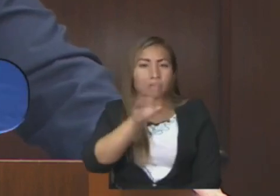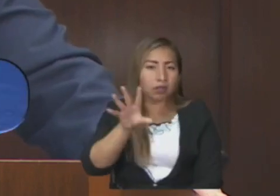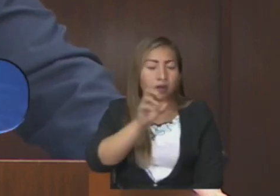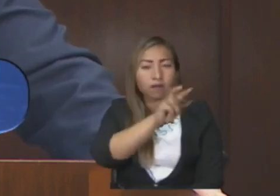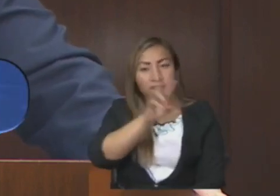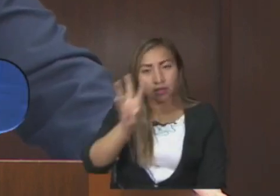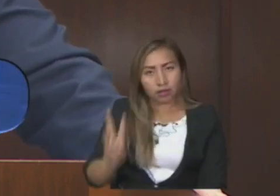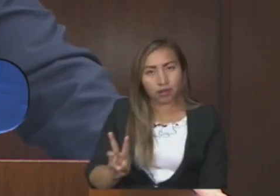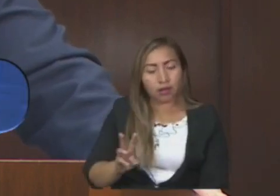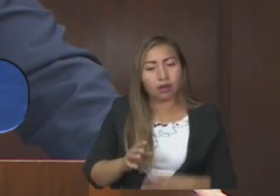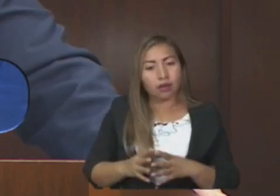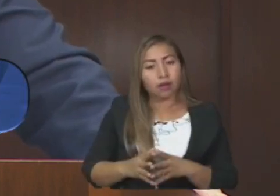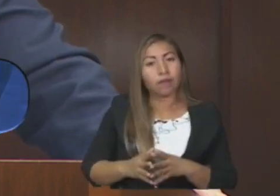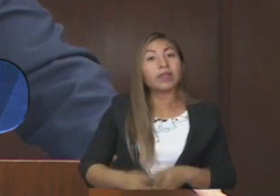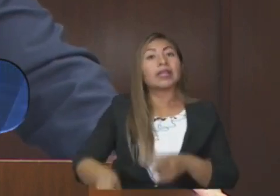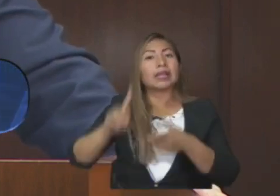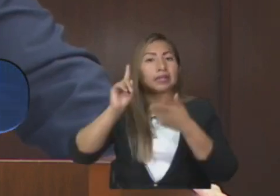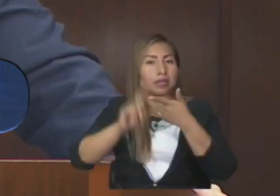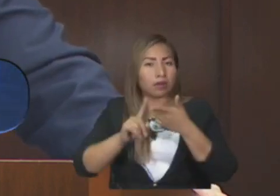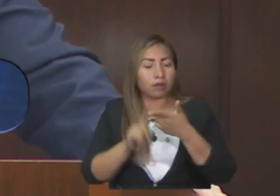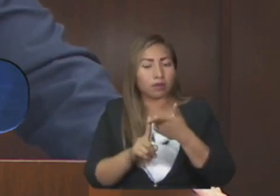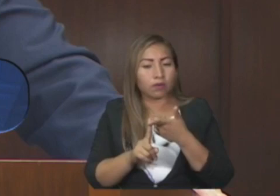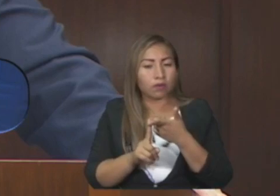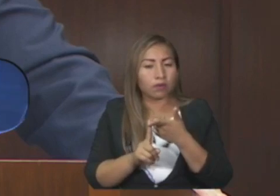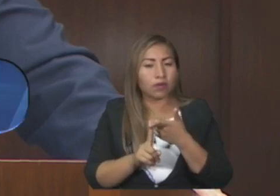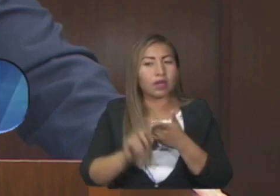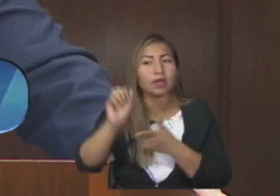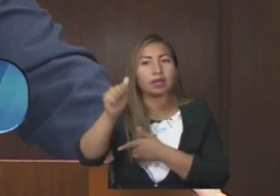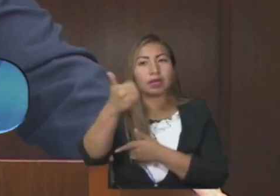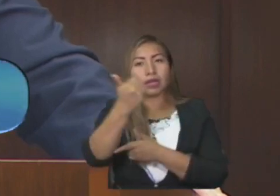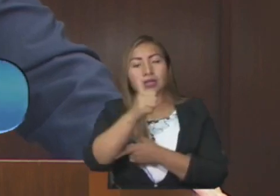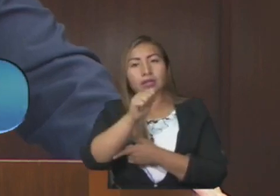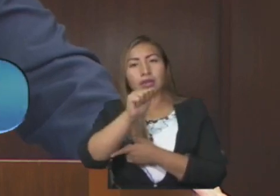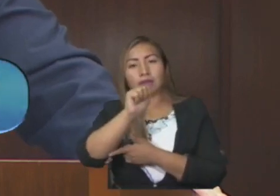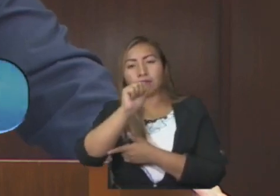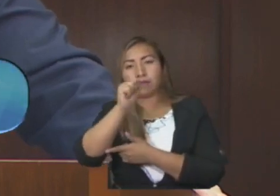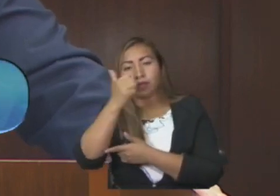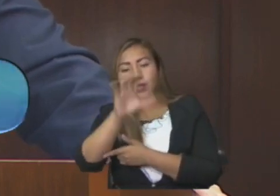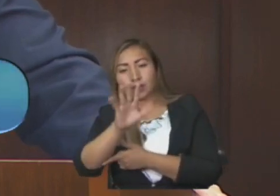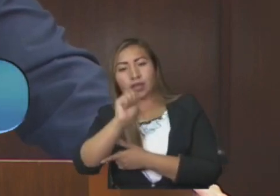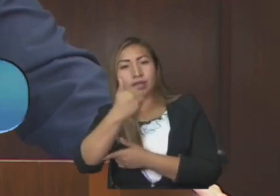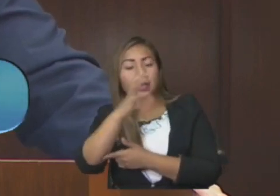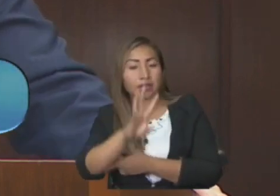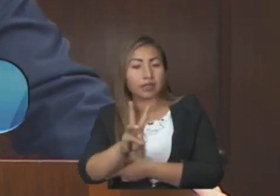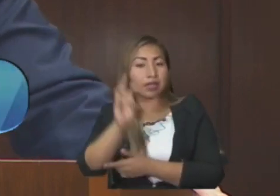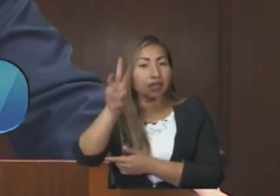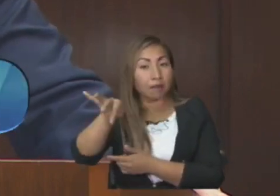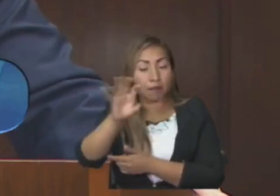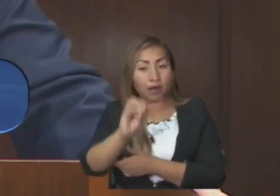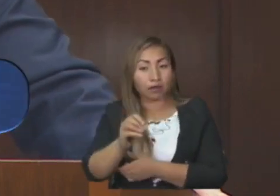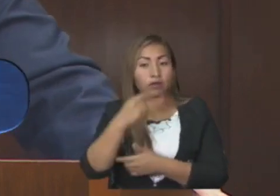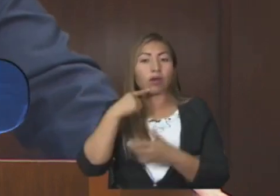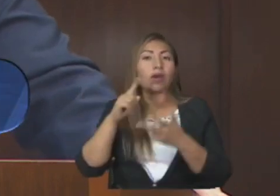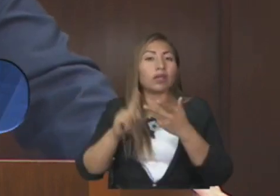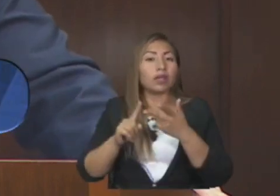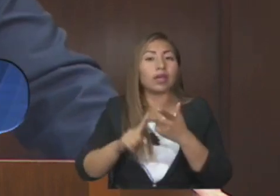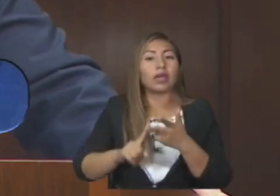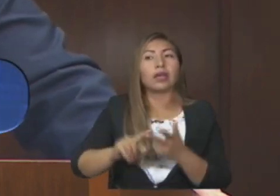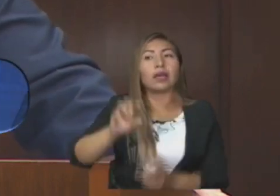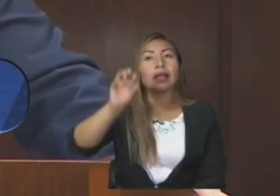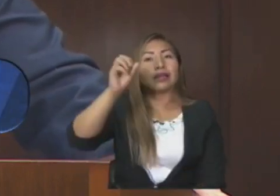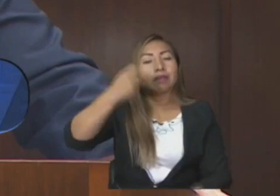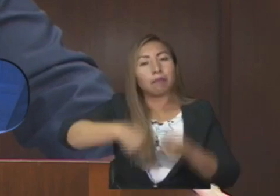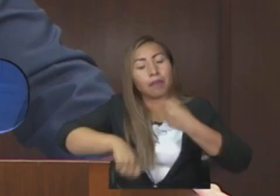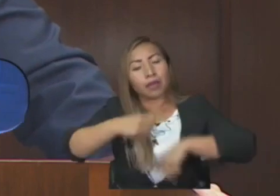La segunda inspección se llevó a cabo los días 15 y 16 de mayo y la tercera y última se dio en el mes de noviembre, los